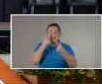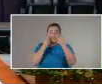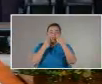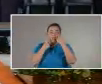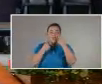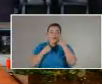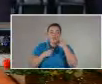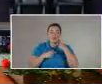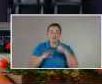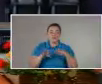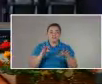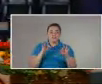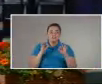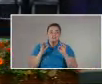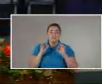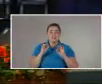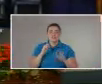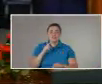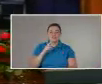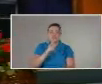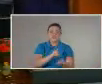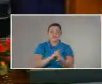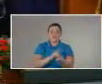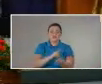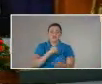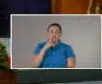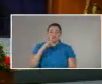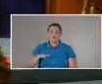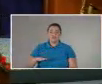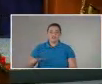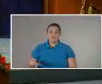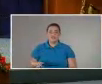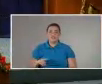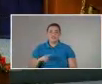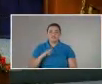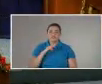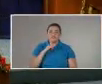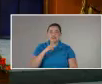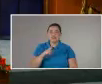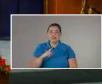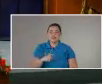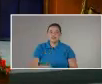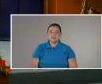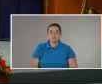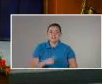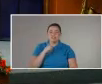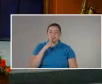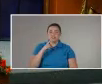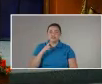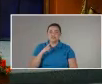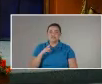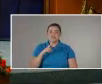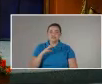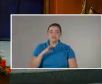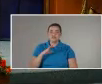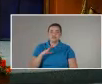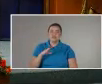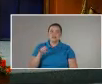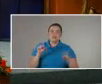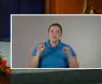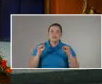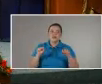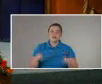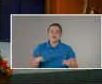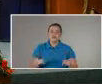Y algunos pediatras dicen que desde el mes o de los dos meses los bebés tienen una capacidad de manipulación ya. Así que sabemos cómo usar el